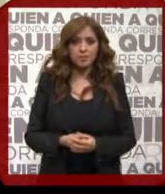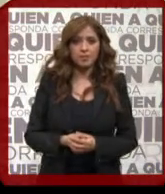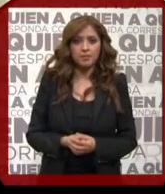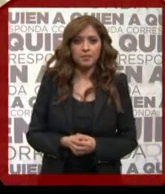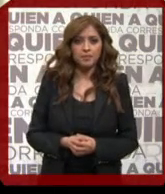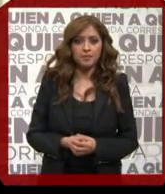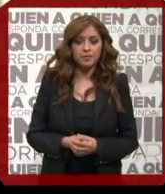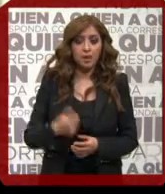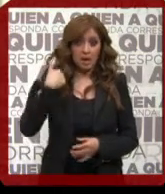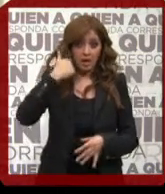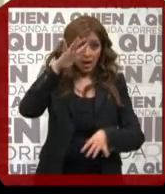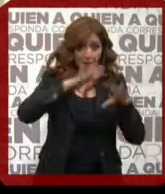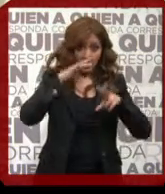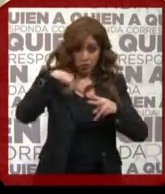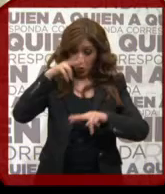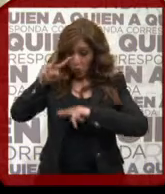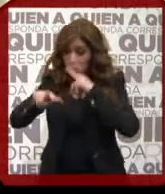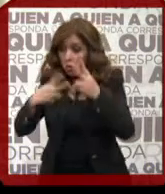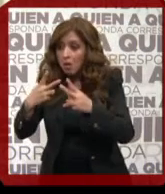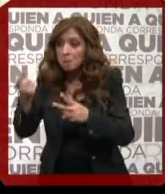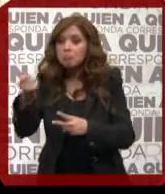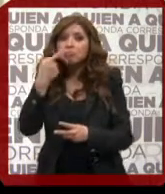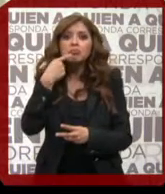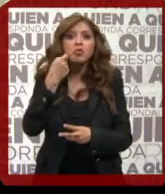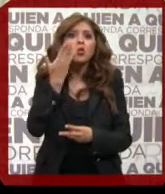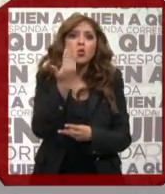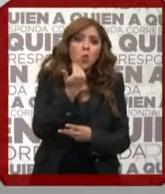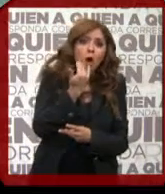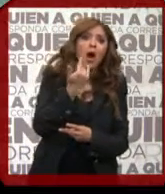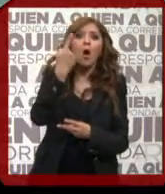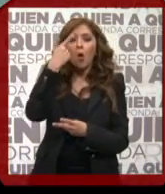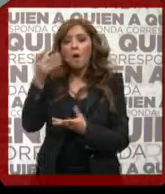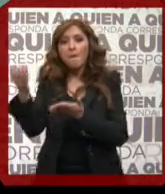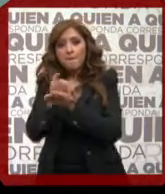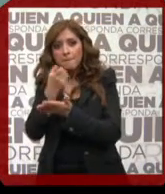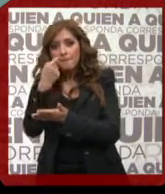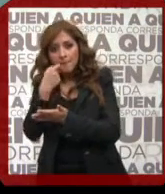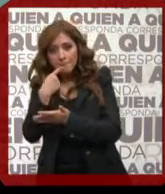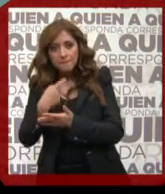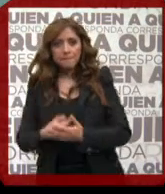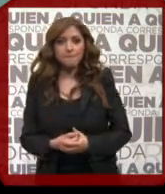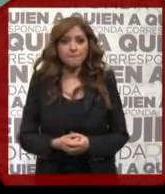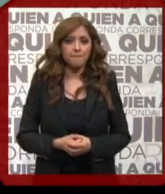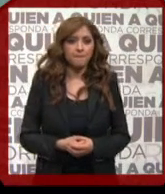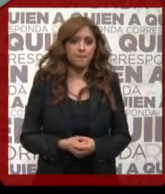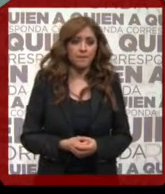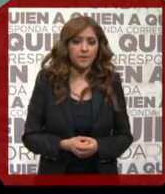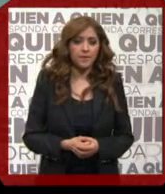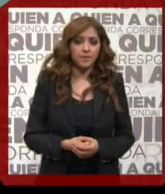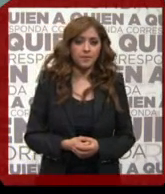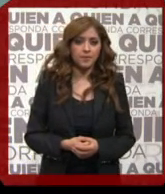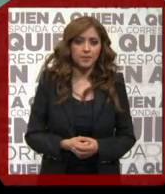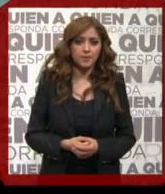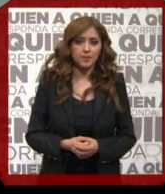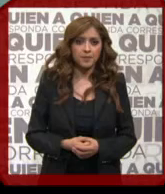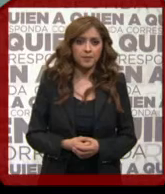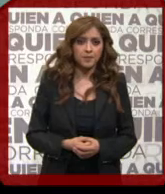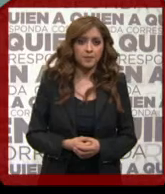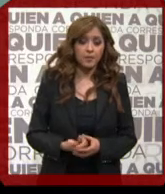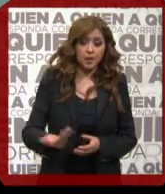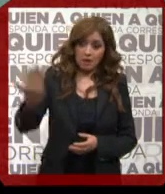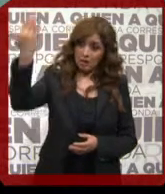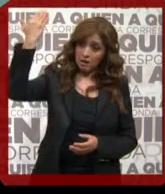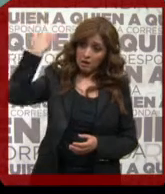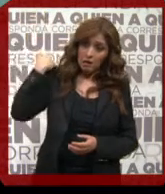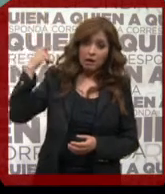hay y pues conseguirla no siempre es fácil. A fines del año pasado ya empezó a